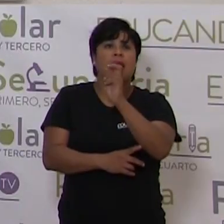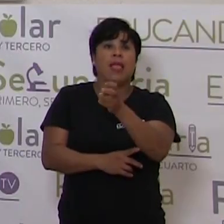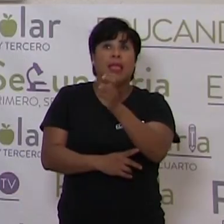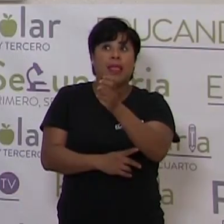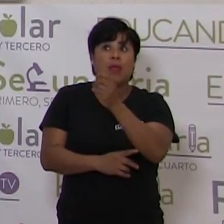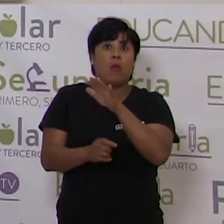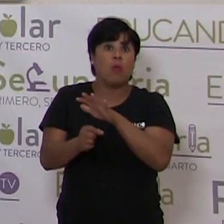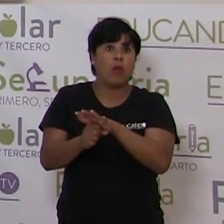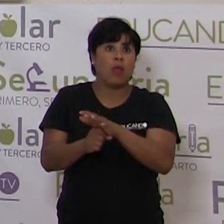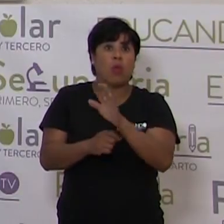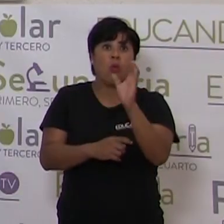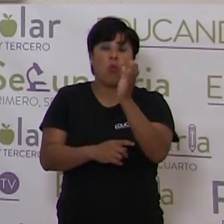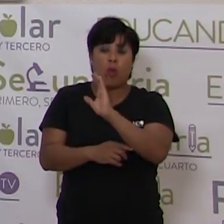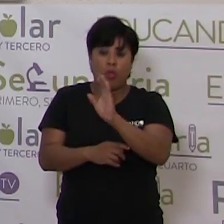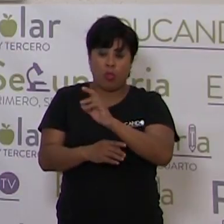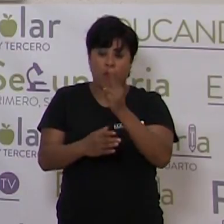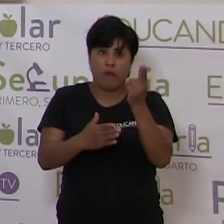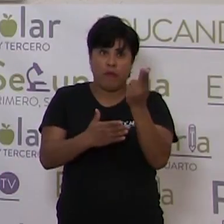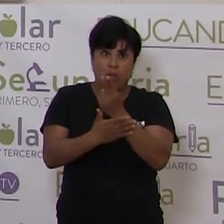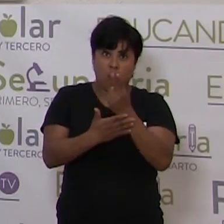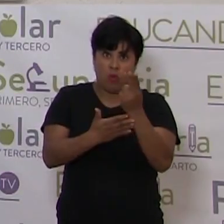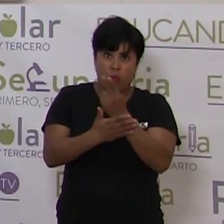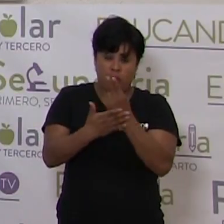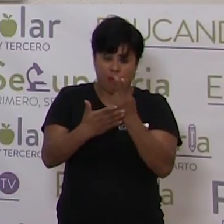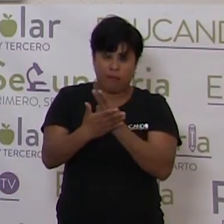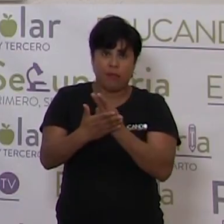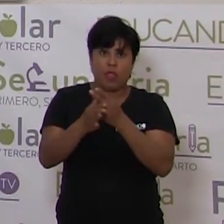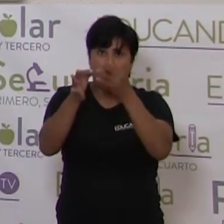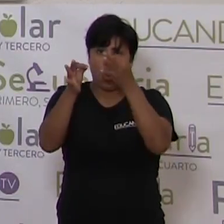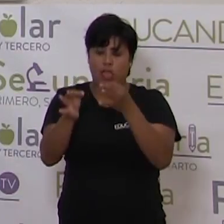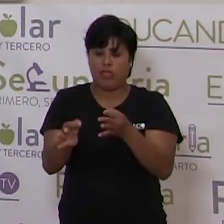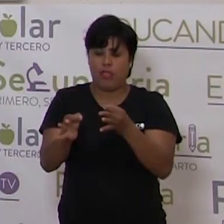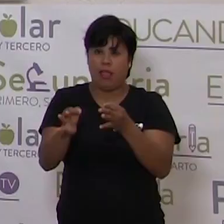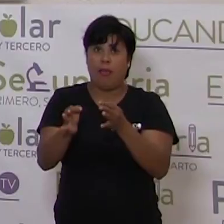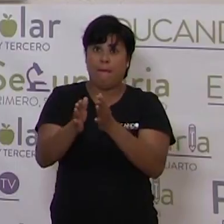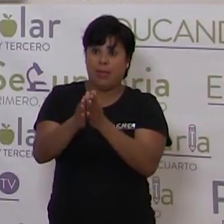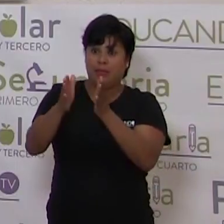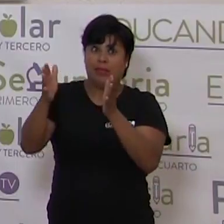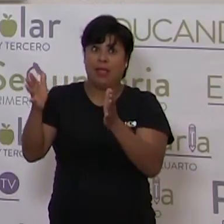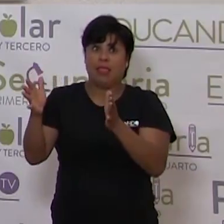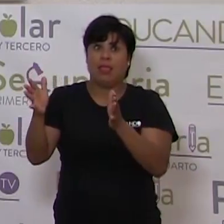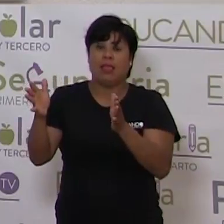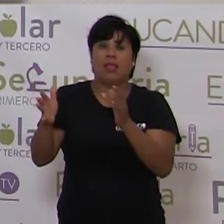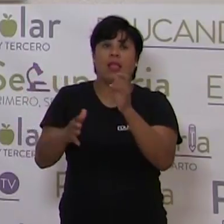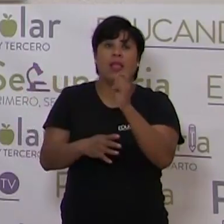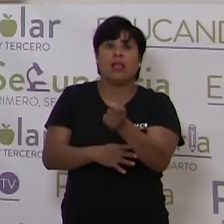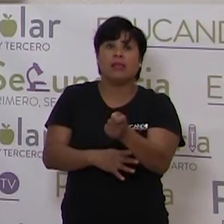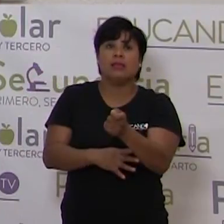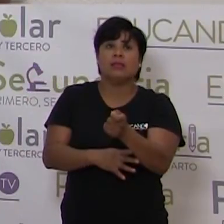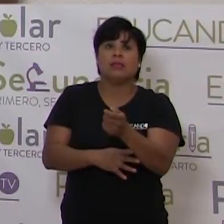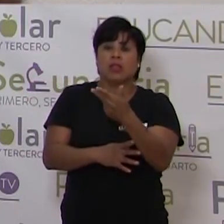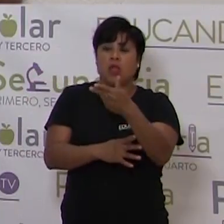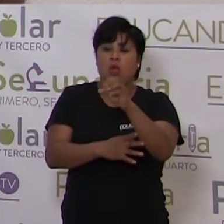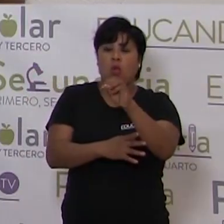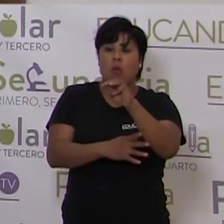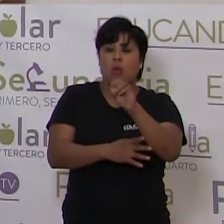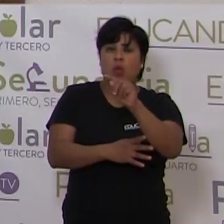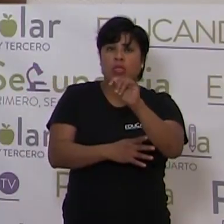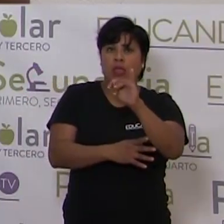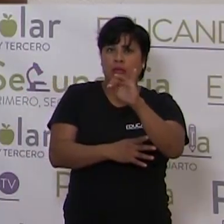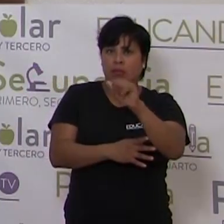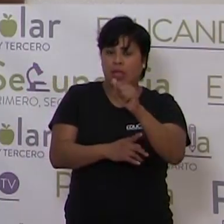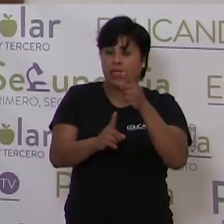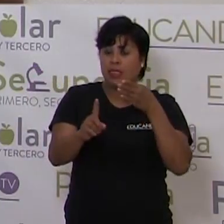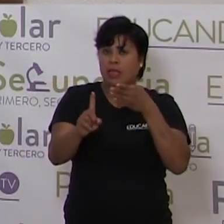Esta, cuando se hace una figura original a más grande, es una homotesia